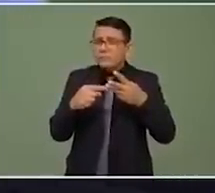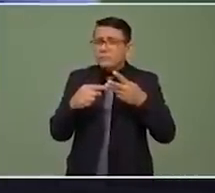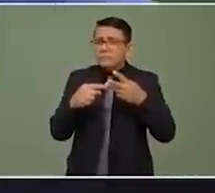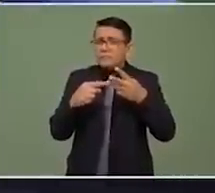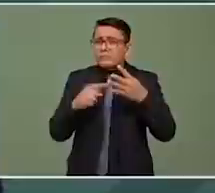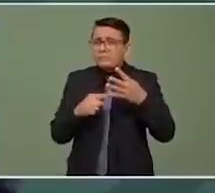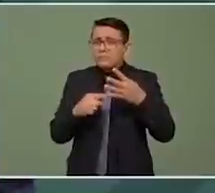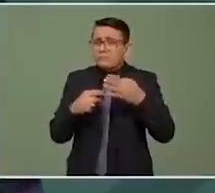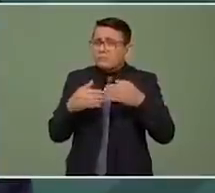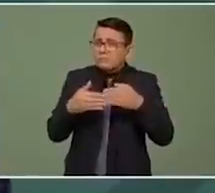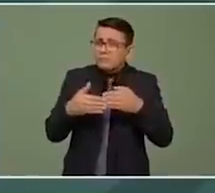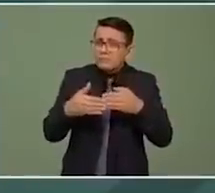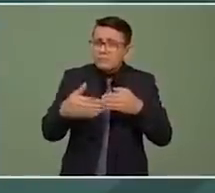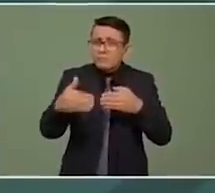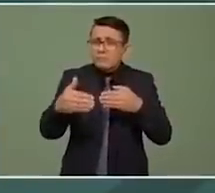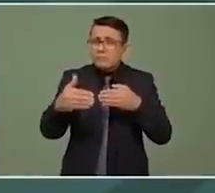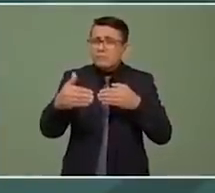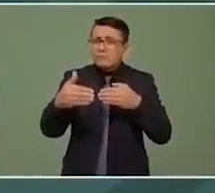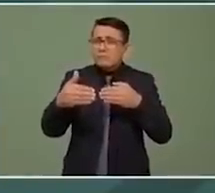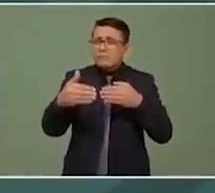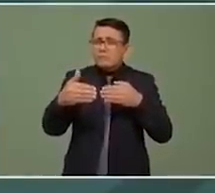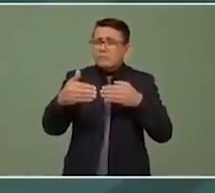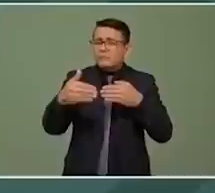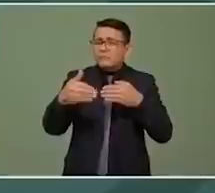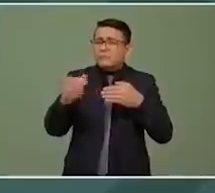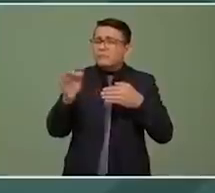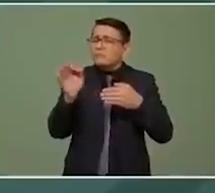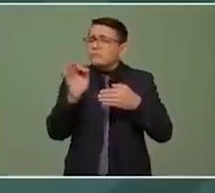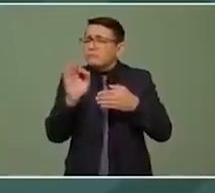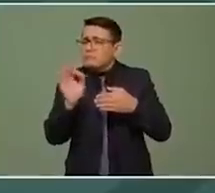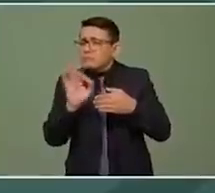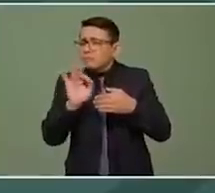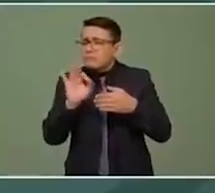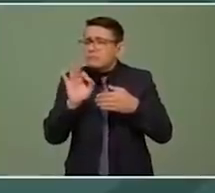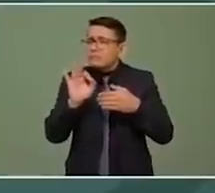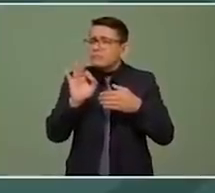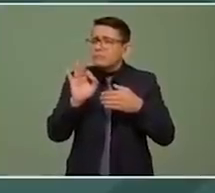mucha carga ideológica se polarizó